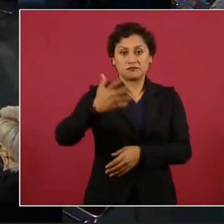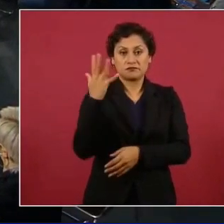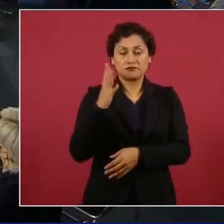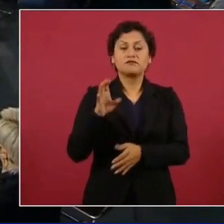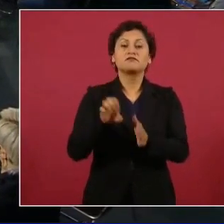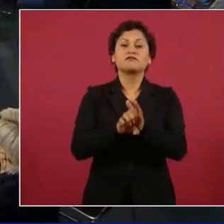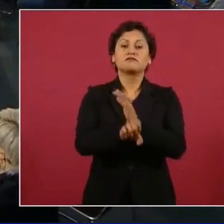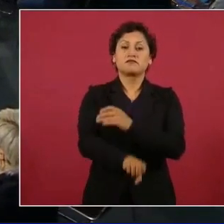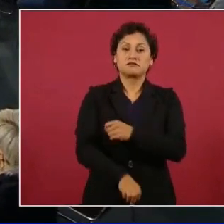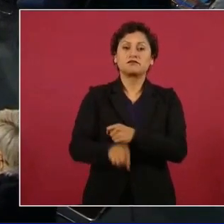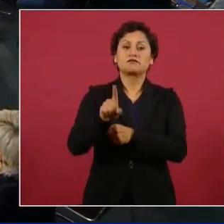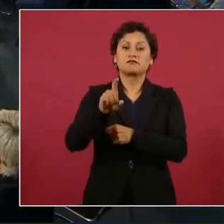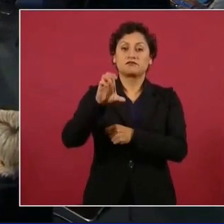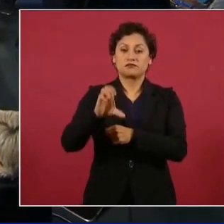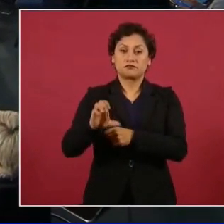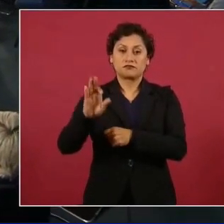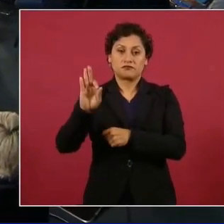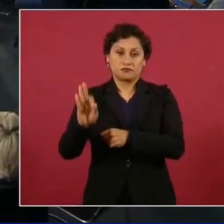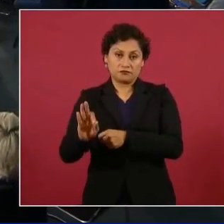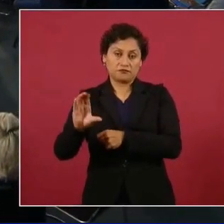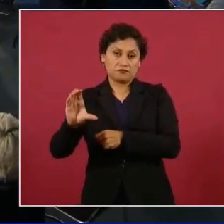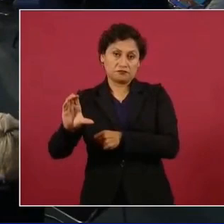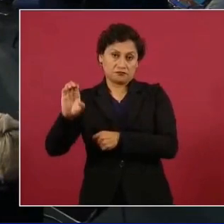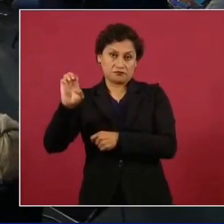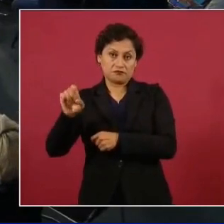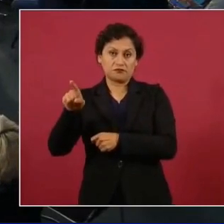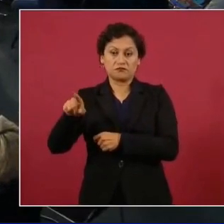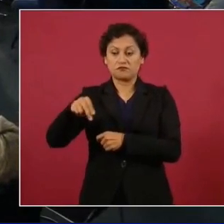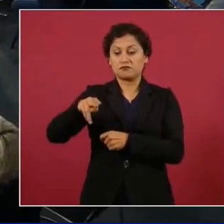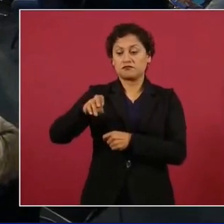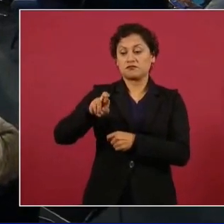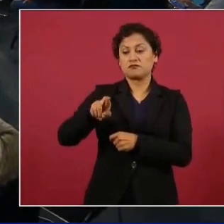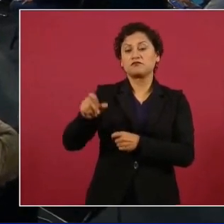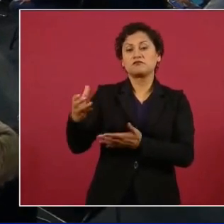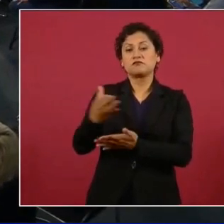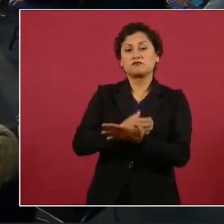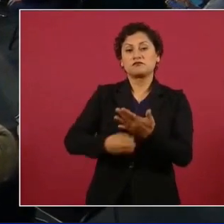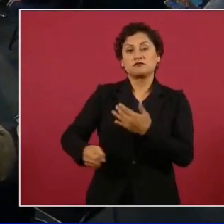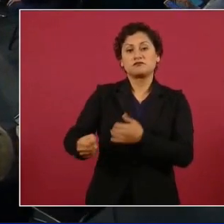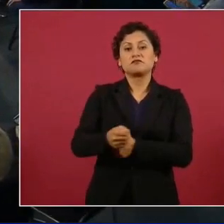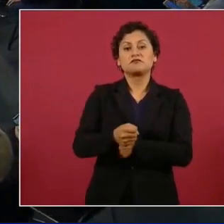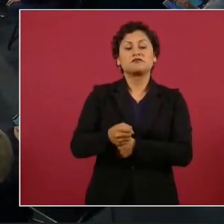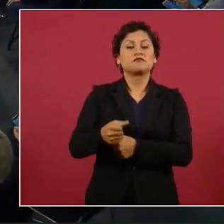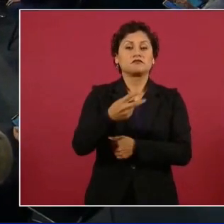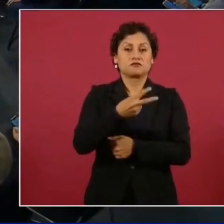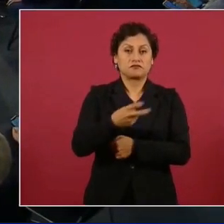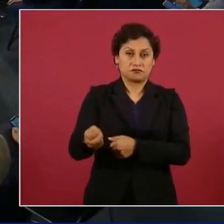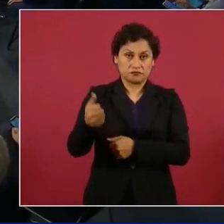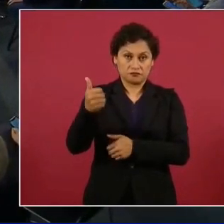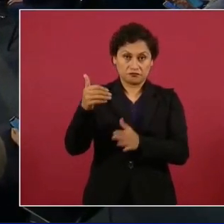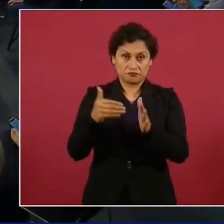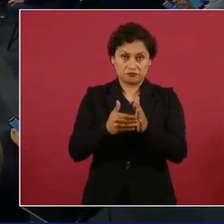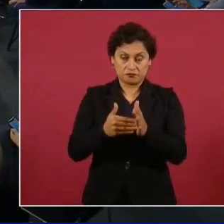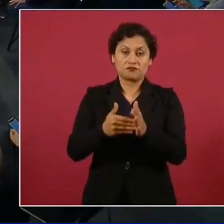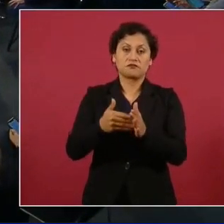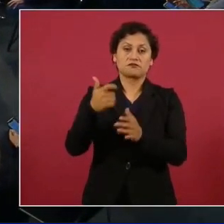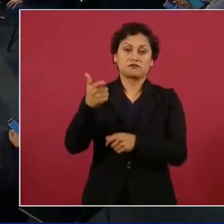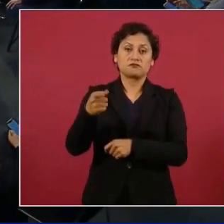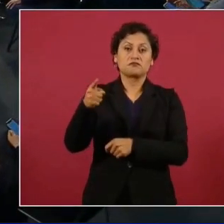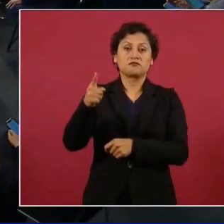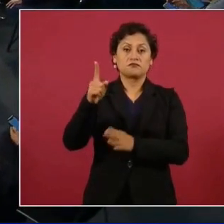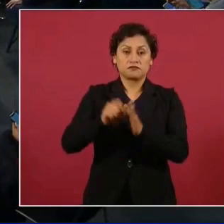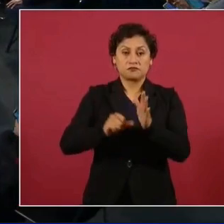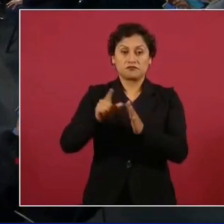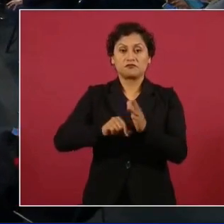la Competencia Económica, Neri Pérez Trujillo, que gana 206,500 pesos mensuales. Javier Juárez Mojica, que es